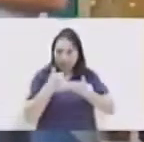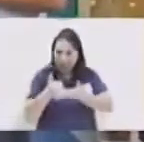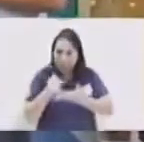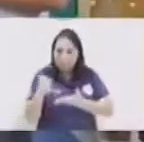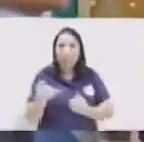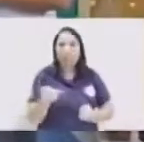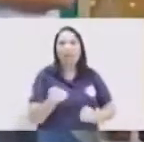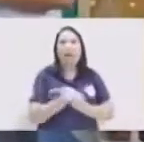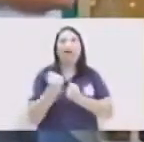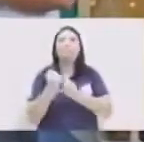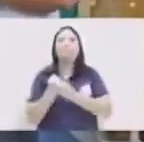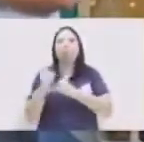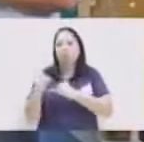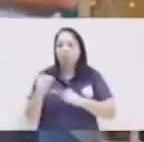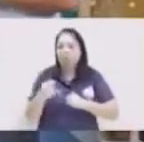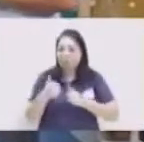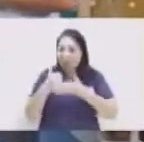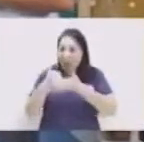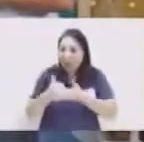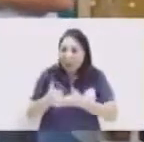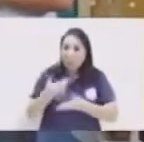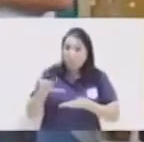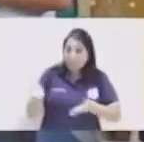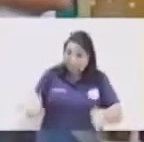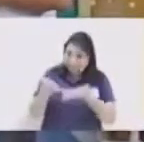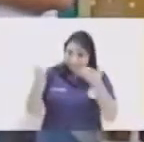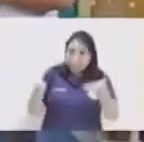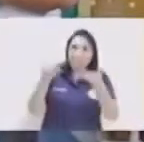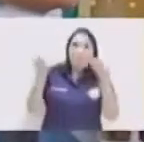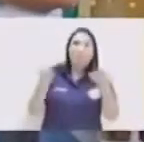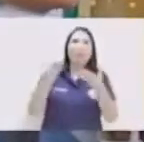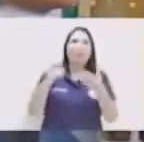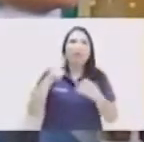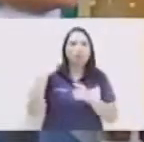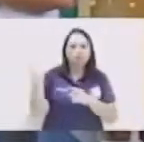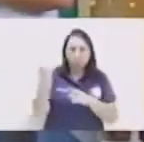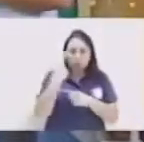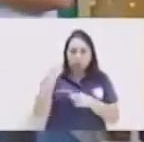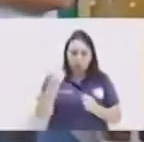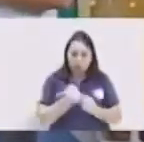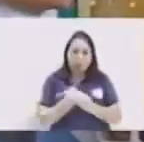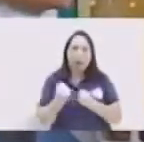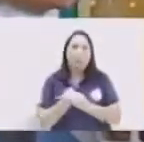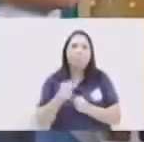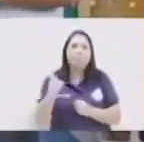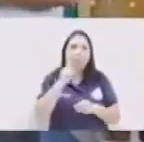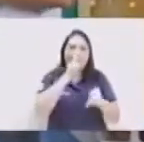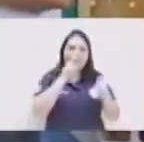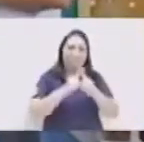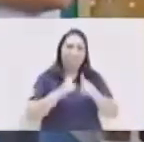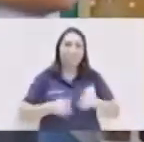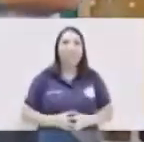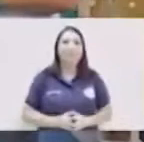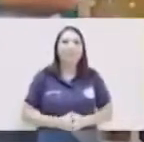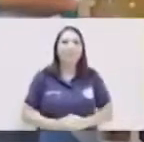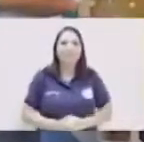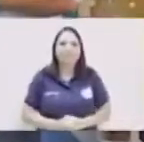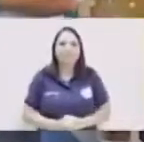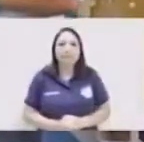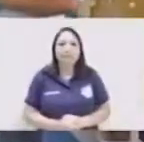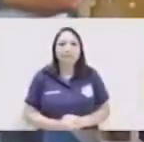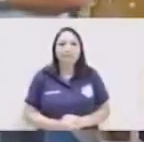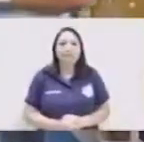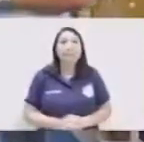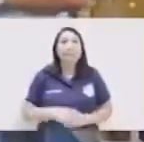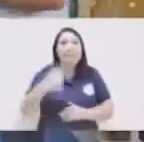puede apoyar un hermano, el abuelito, la primita, en fin, cualquier miembro que se encuentre directamente en casa, ¿verdad? Perfecto. Entonces